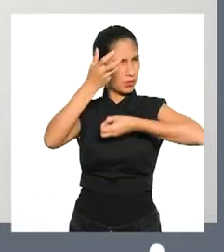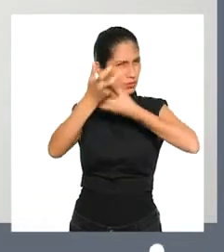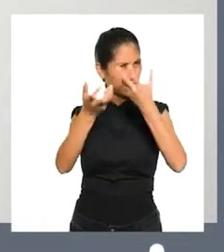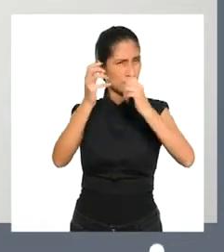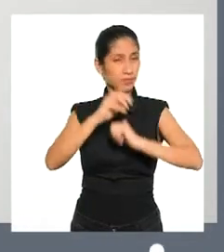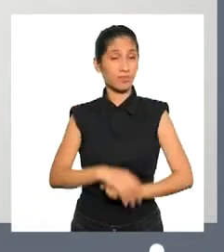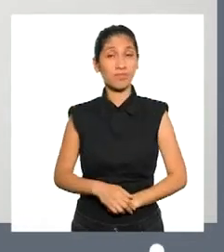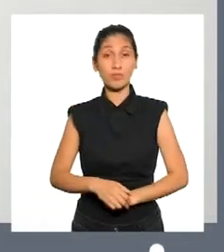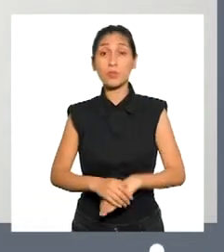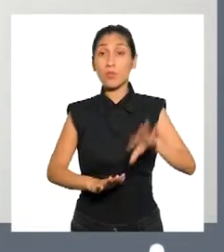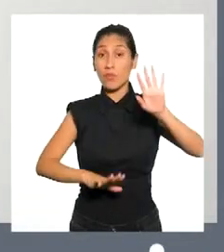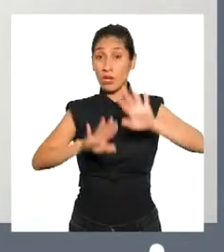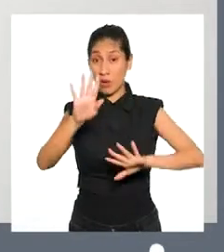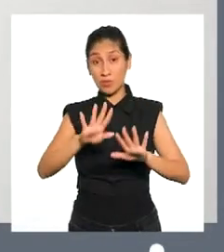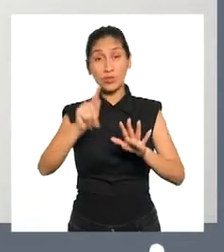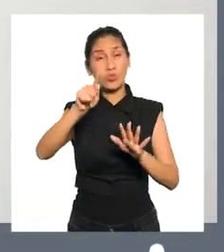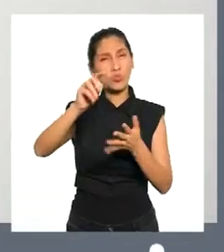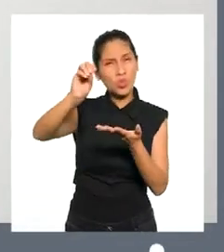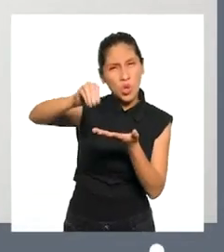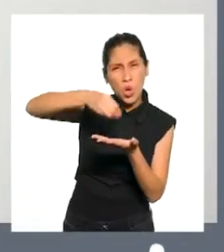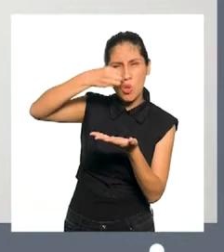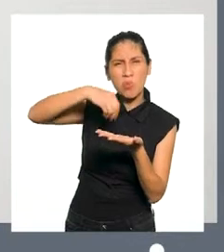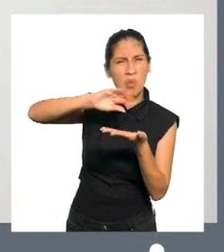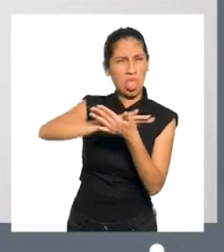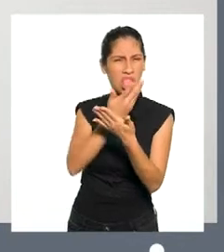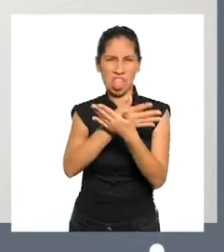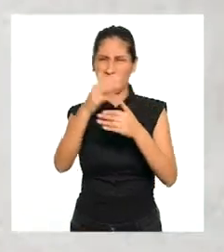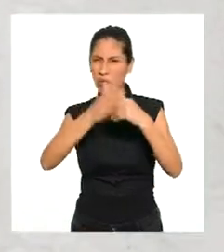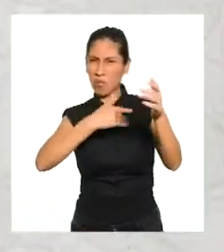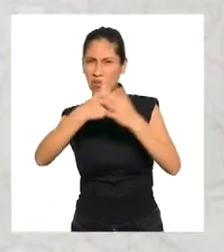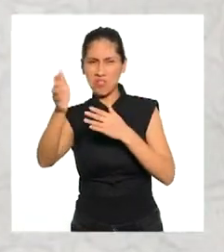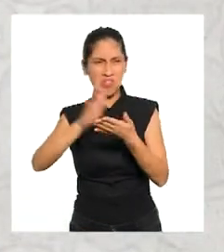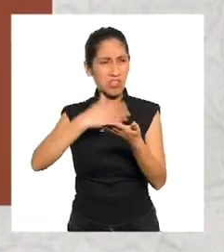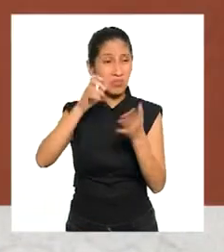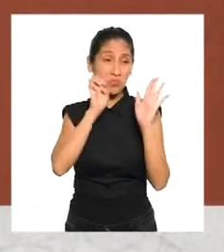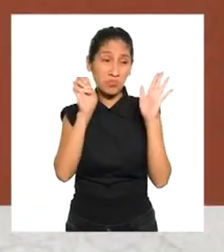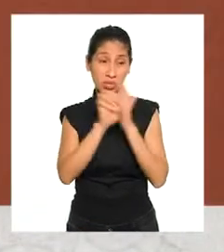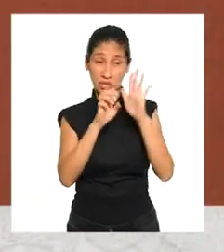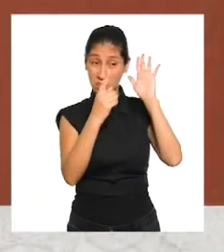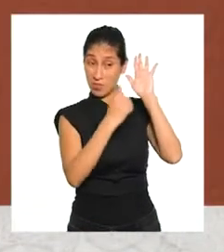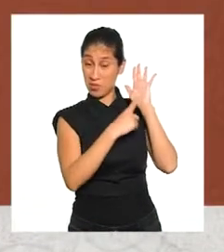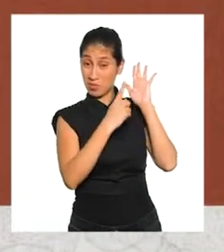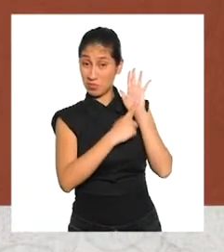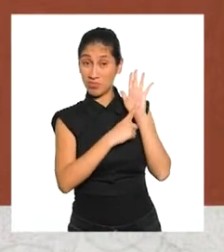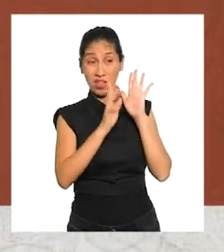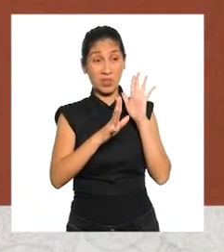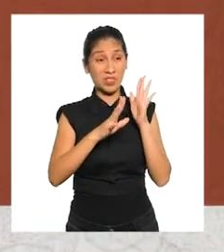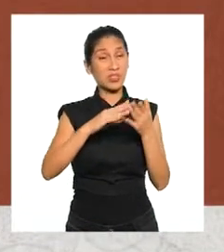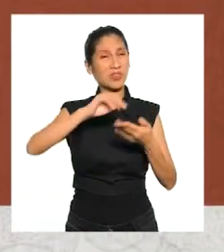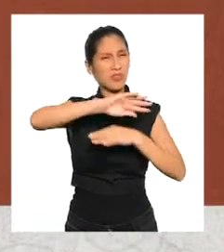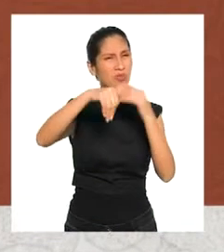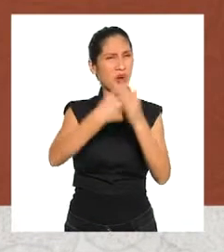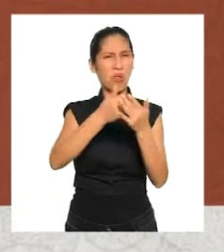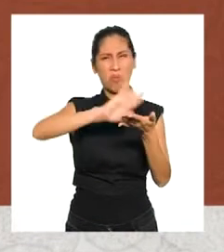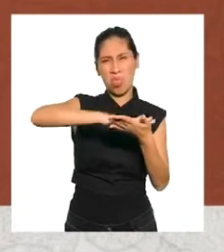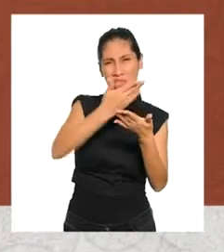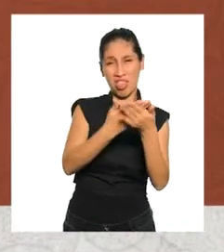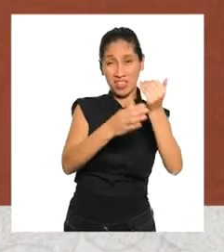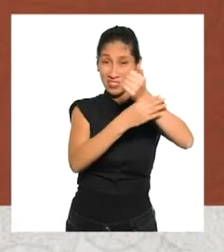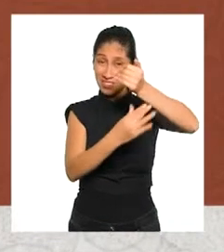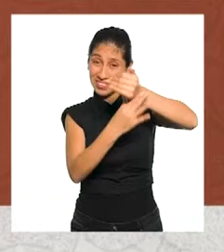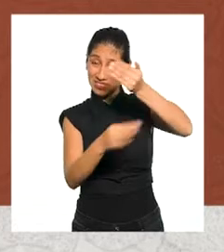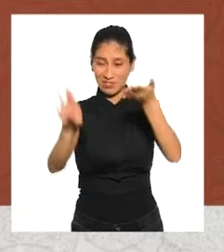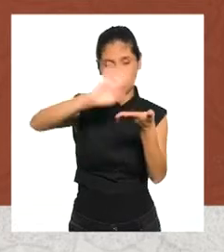cómo los malos hábitos alimenticios afectan nuestra salud. Cuando tenemos malos hábitos alimenticios se producen